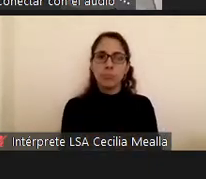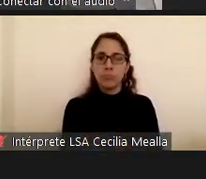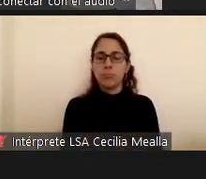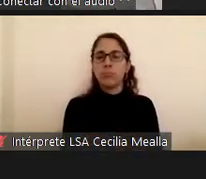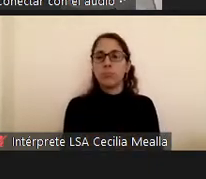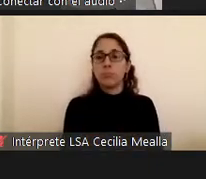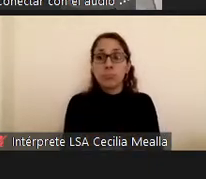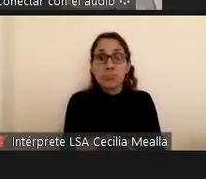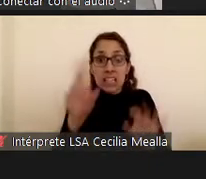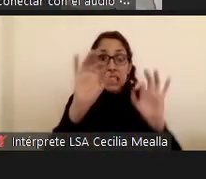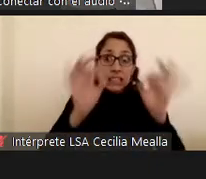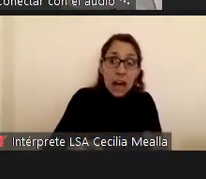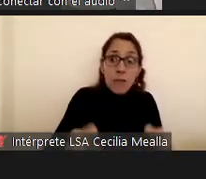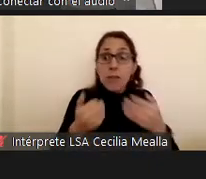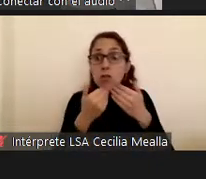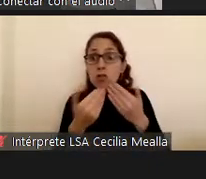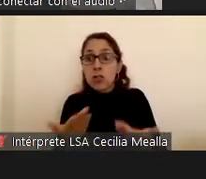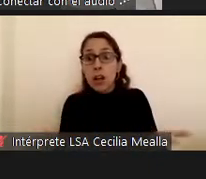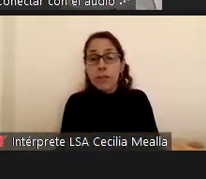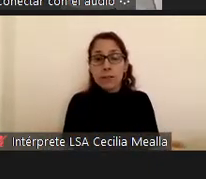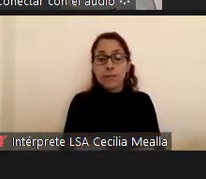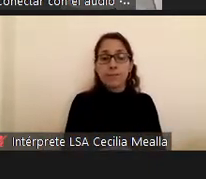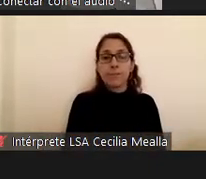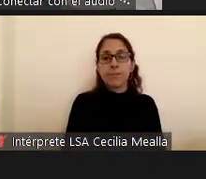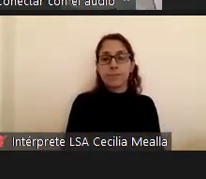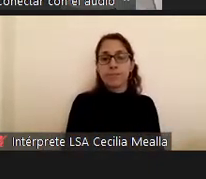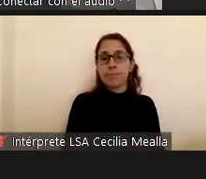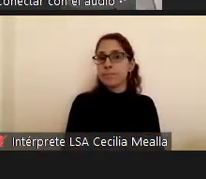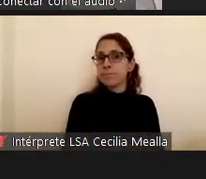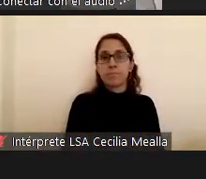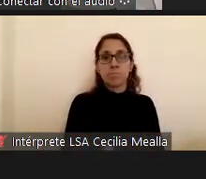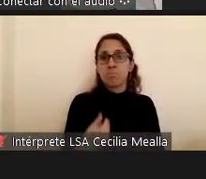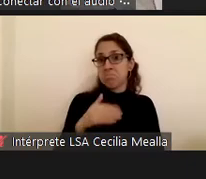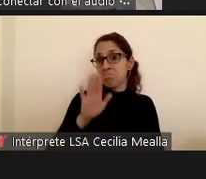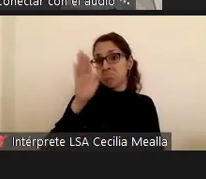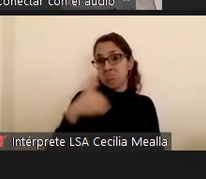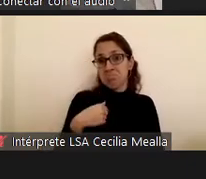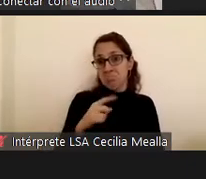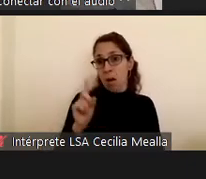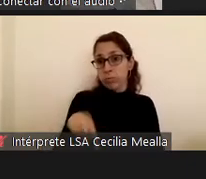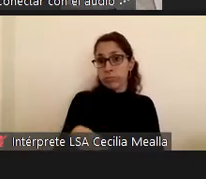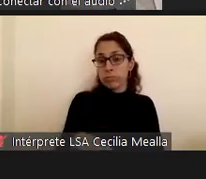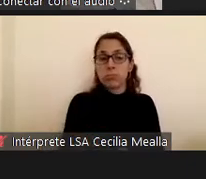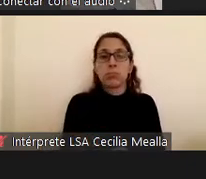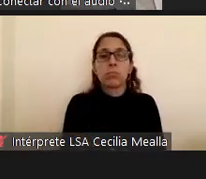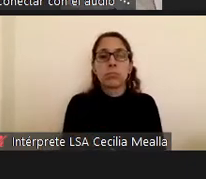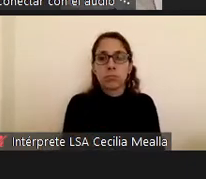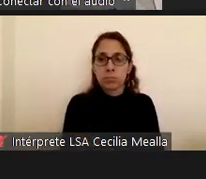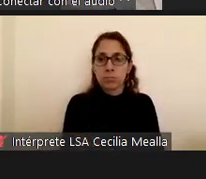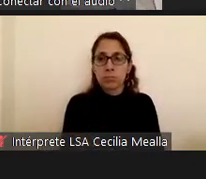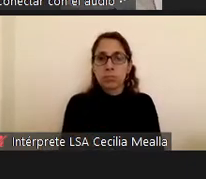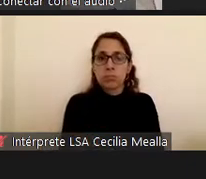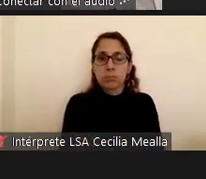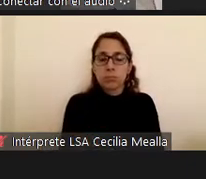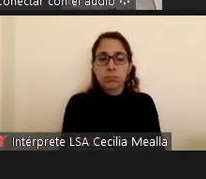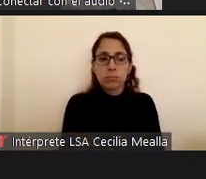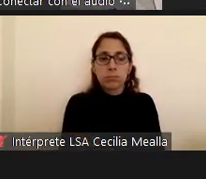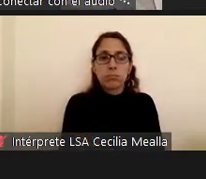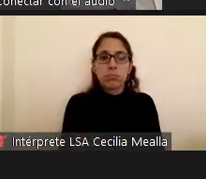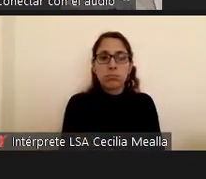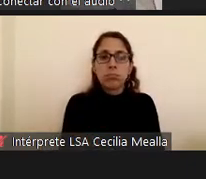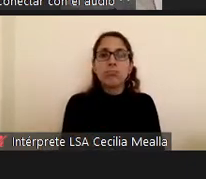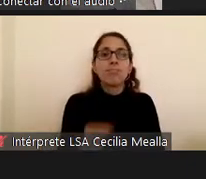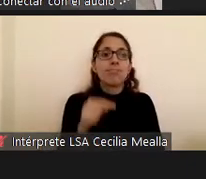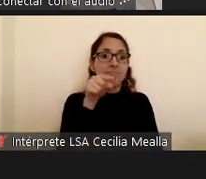¿Lo saben o no lo saben? No, profe, yo no. No, por eso, esta pregunta es, en